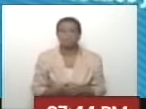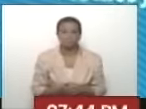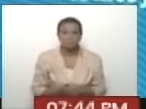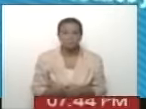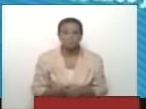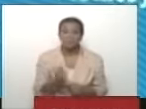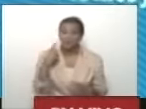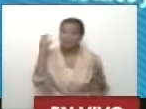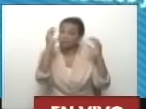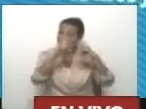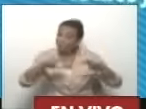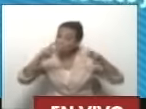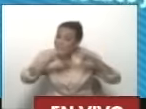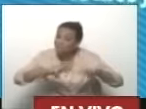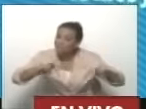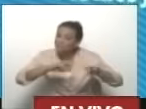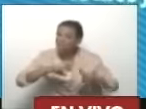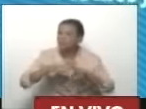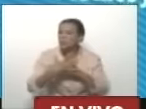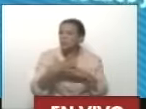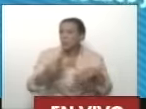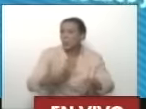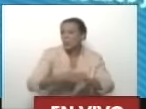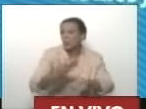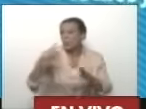Digna de análisis, ¿verdad? Francia,